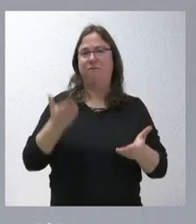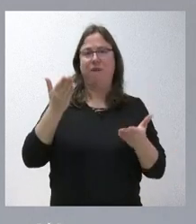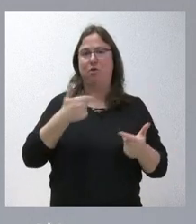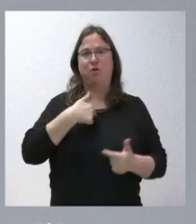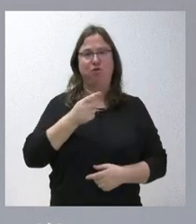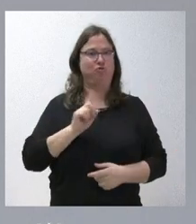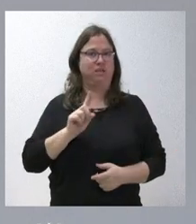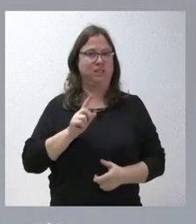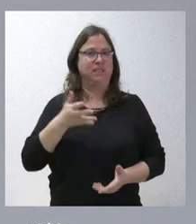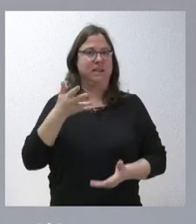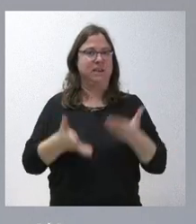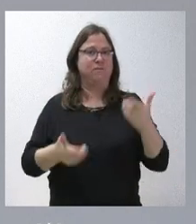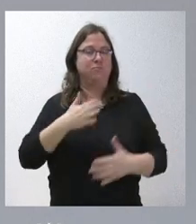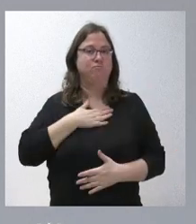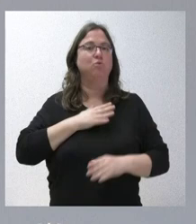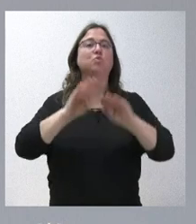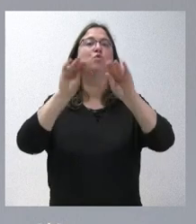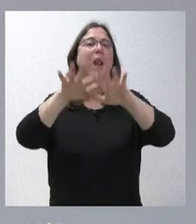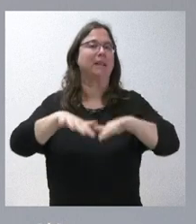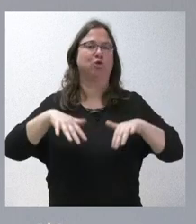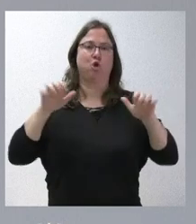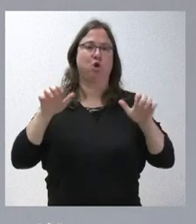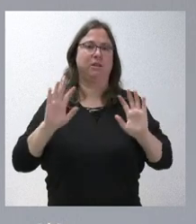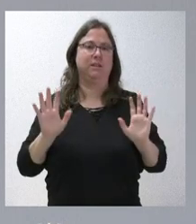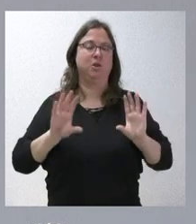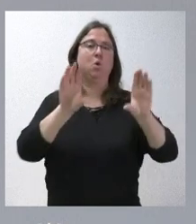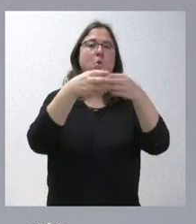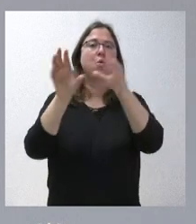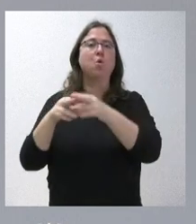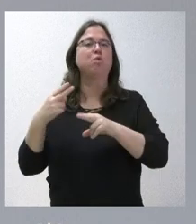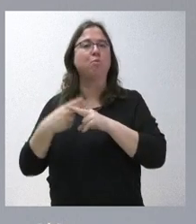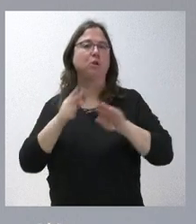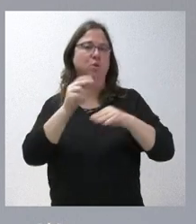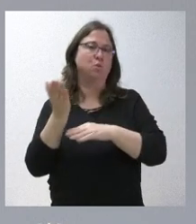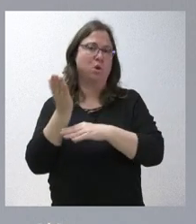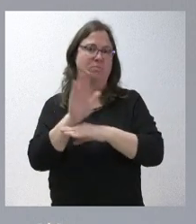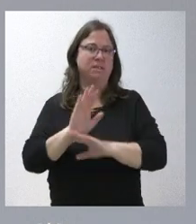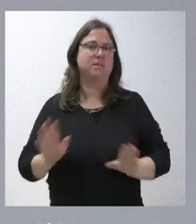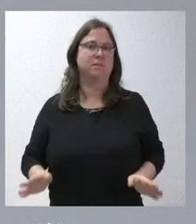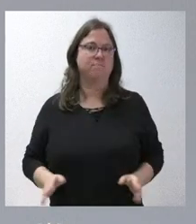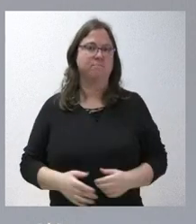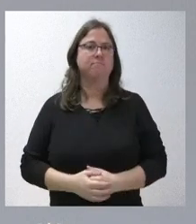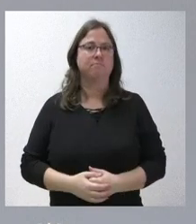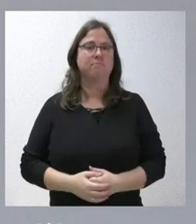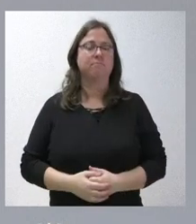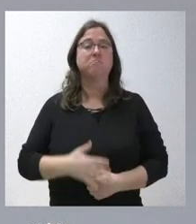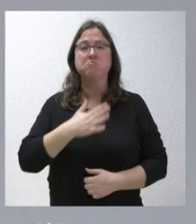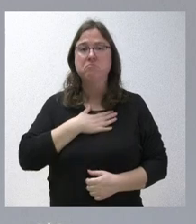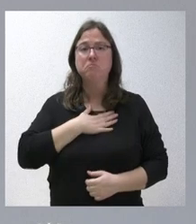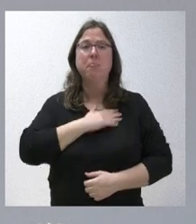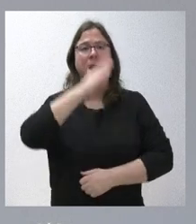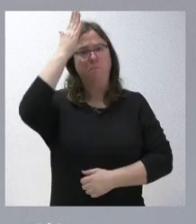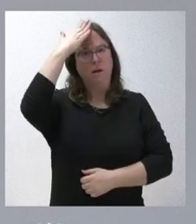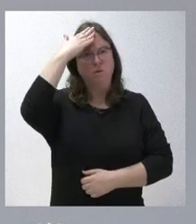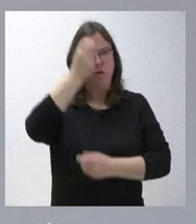es una valoración que tienen que hacer las propias cortes donde están los grupos políticos representados eh cuentan con un patronato